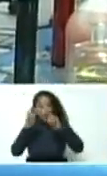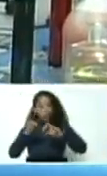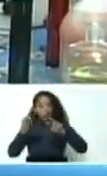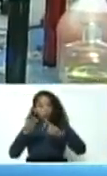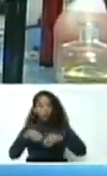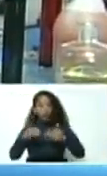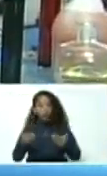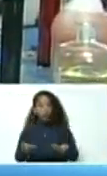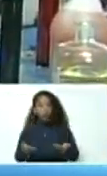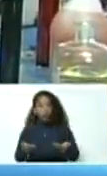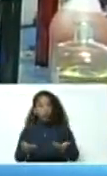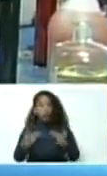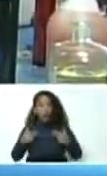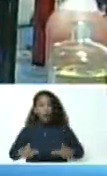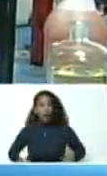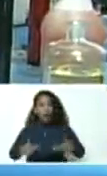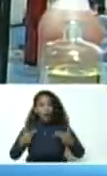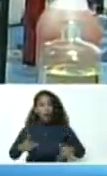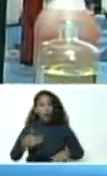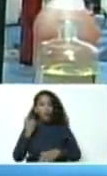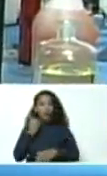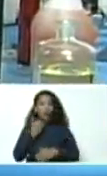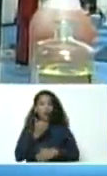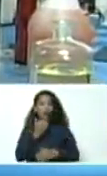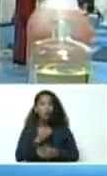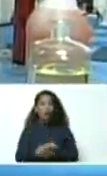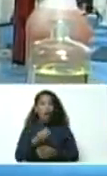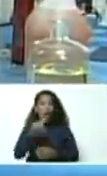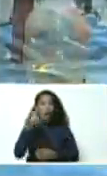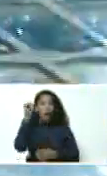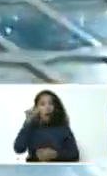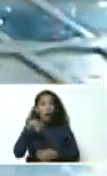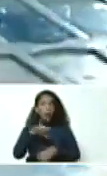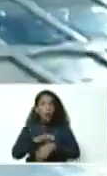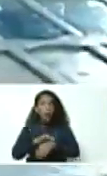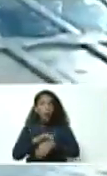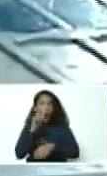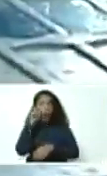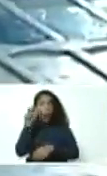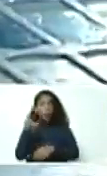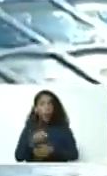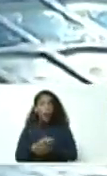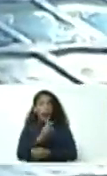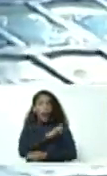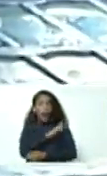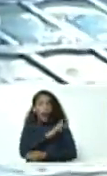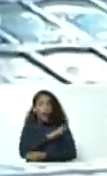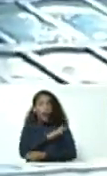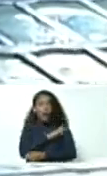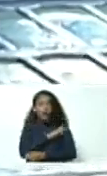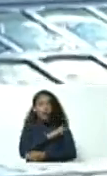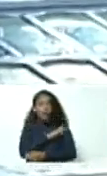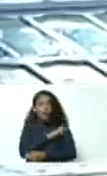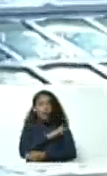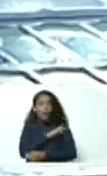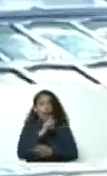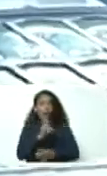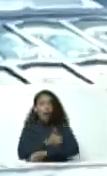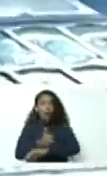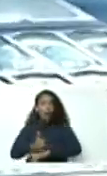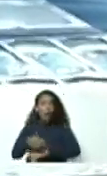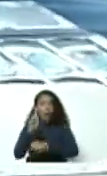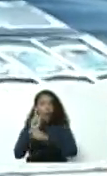de anatomía y patología. Aquí tenemos al doctor Gilberto, jefe de la Autoridad Única